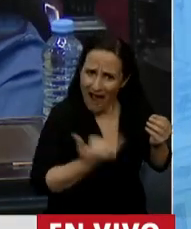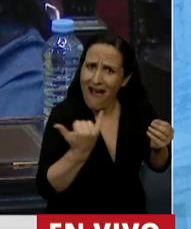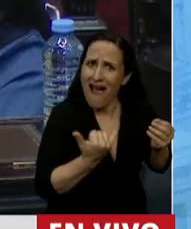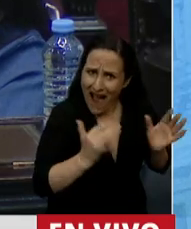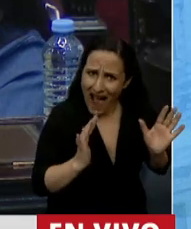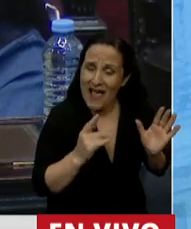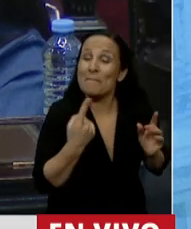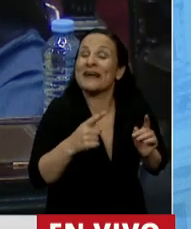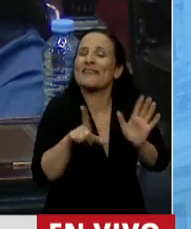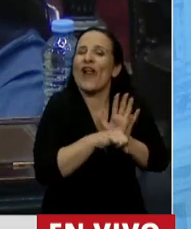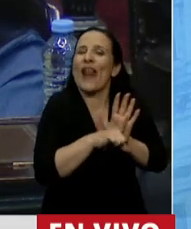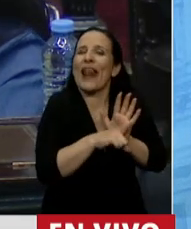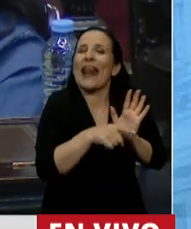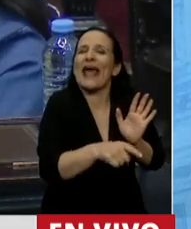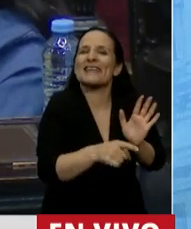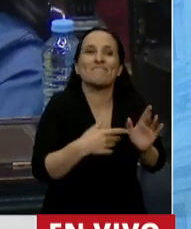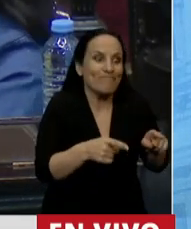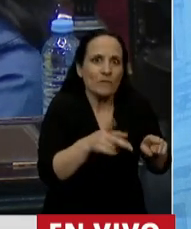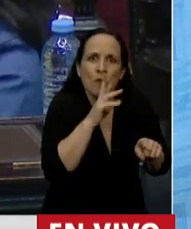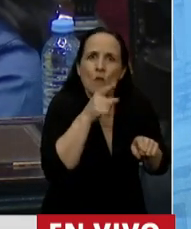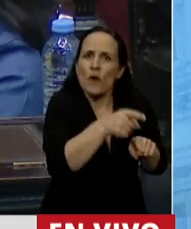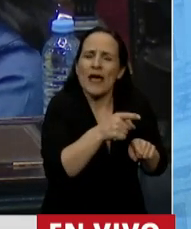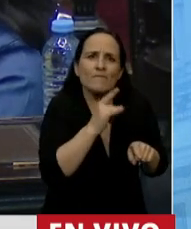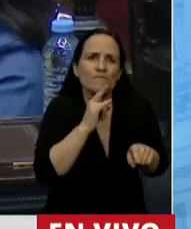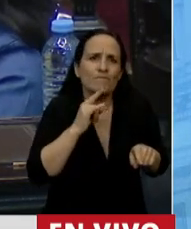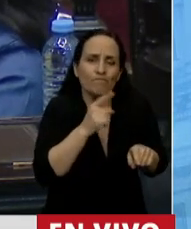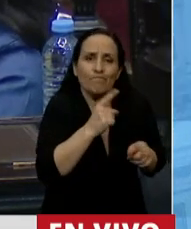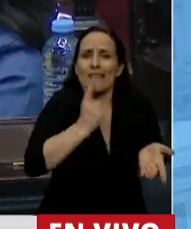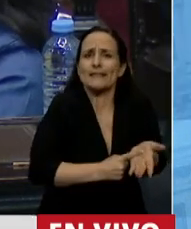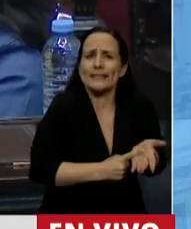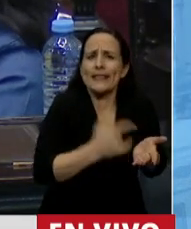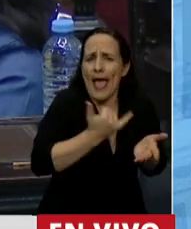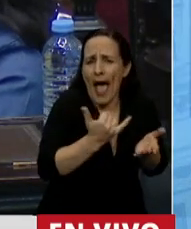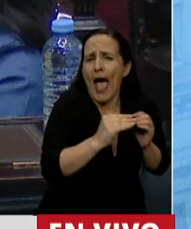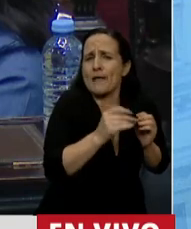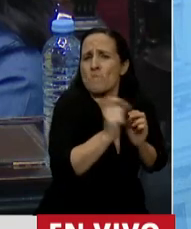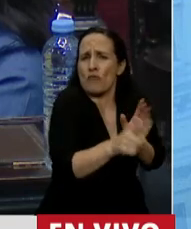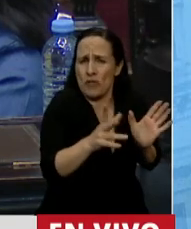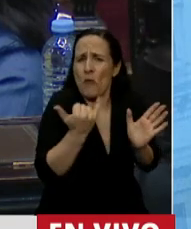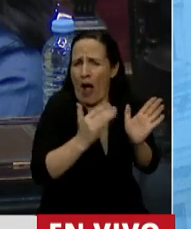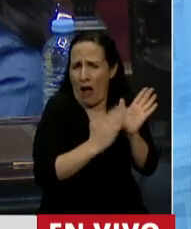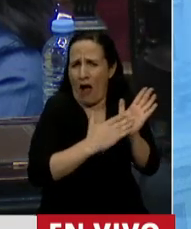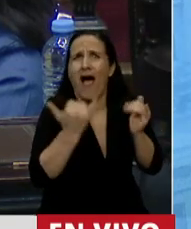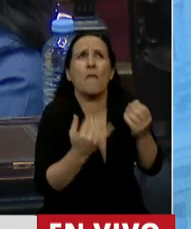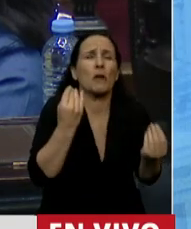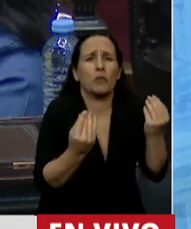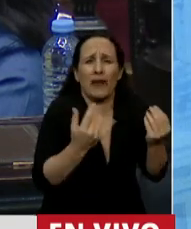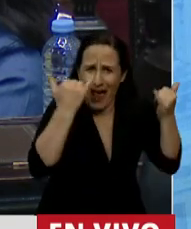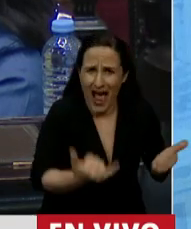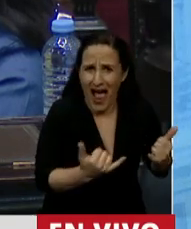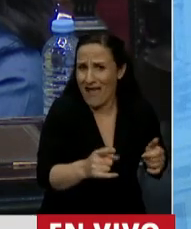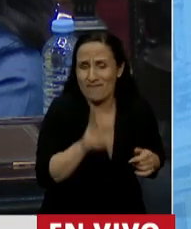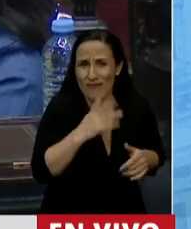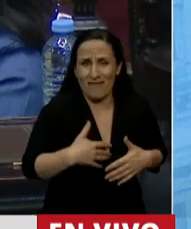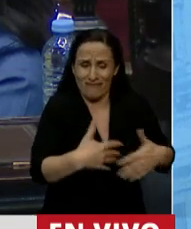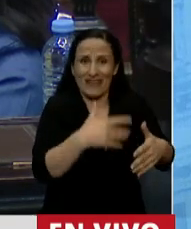que en esta ley lo que vamos a hacer es no exigirle a la mujer que decide con causales seguramente muy justificadas interrumpir su